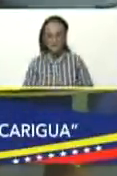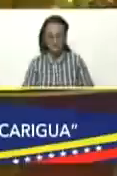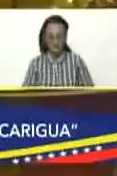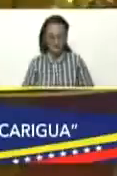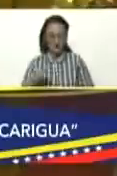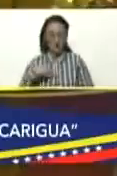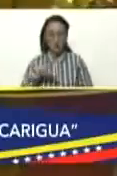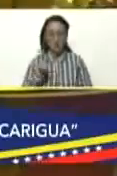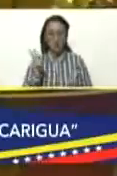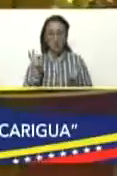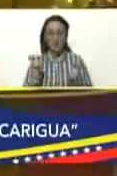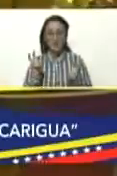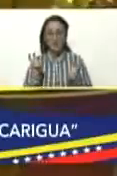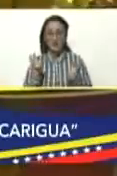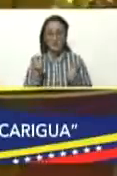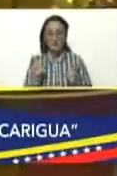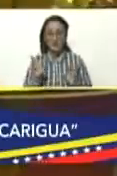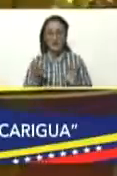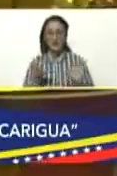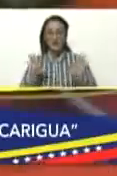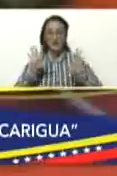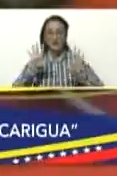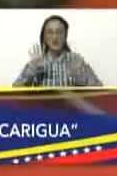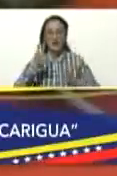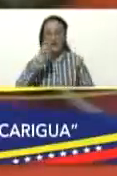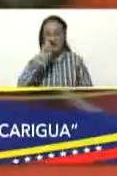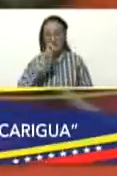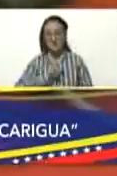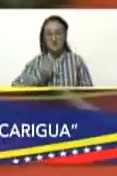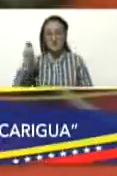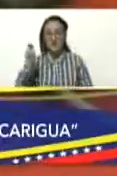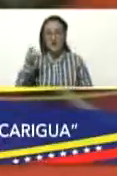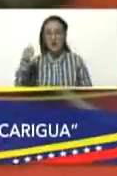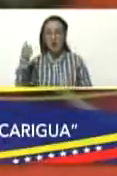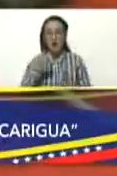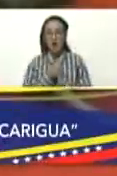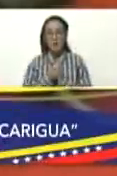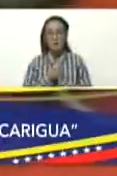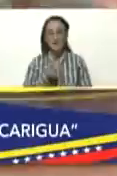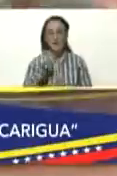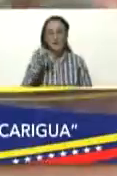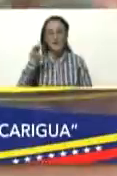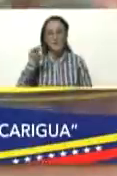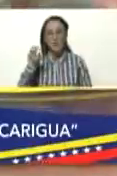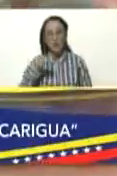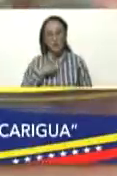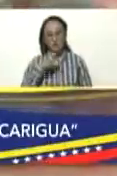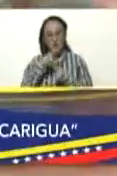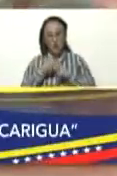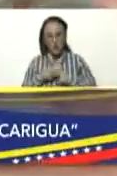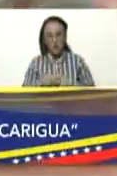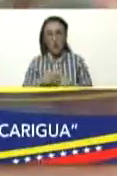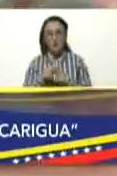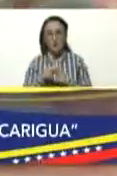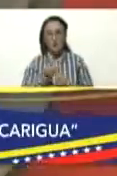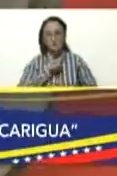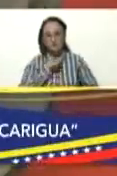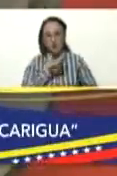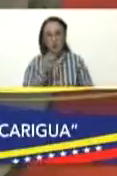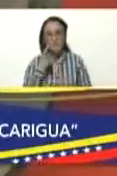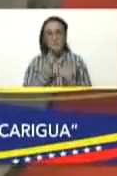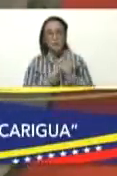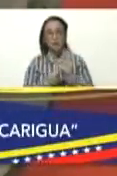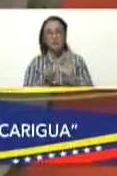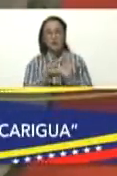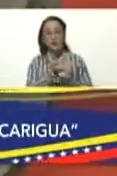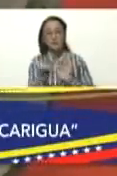en el marco del 10º aniversario del golpe de timón, es para nosotros un honor expresar y mostrarle a